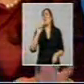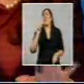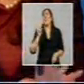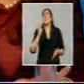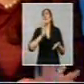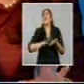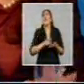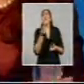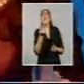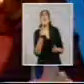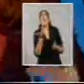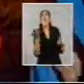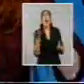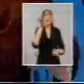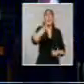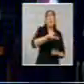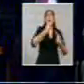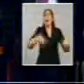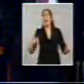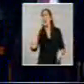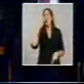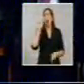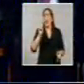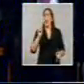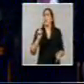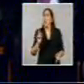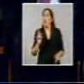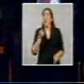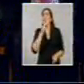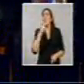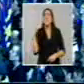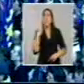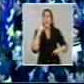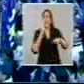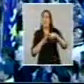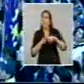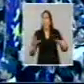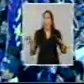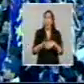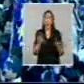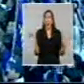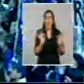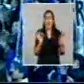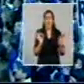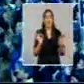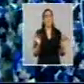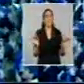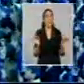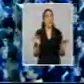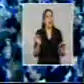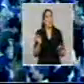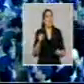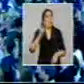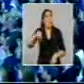bien claro a todos. Esto no es chamullo.